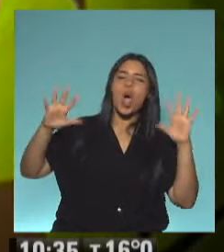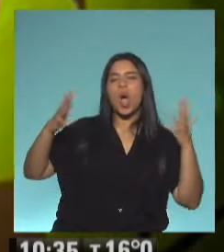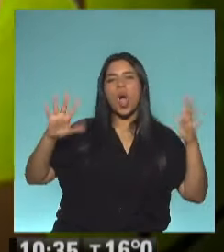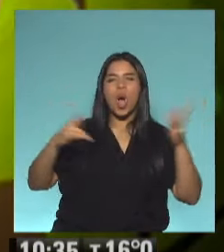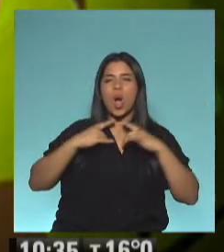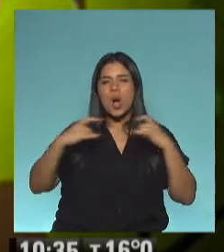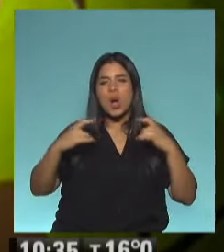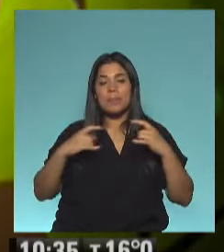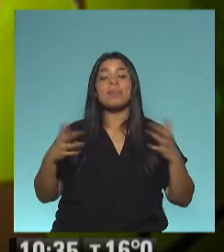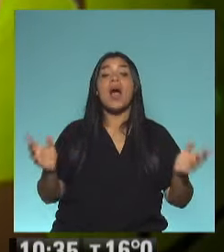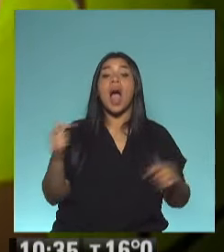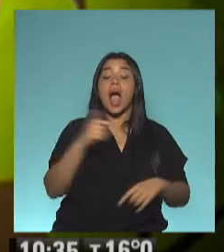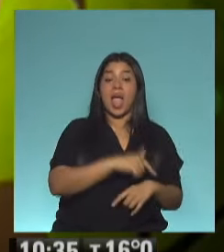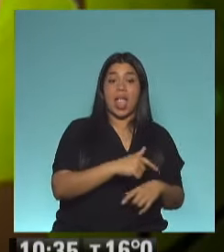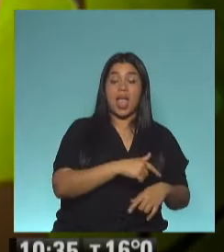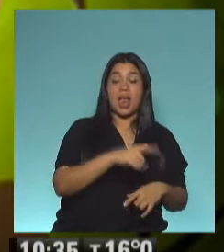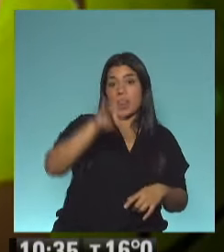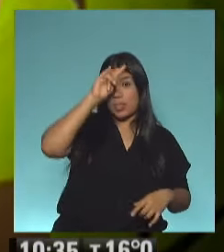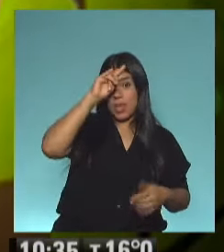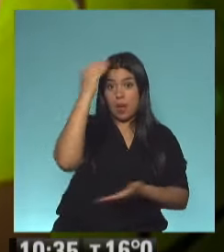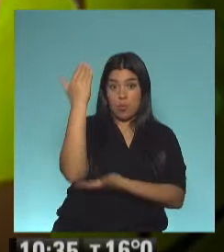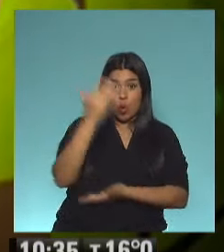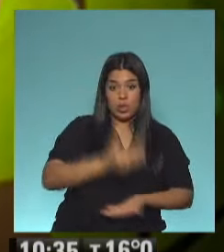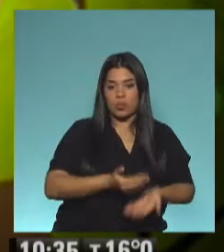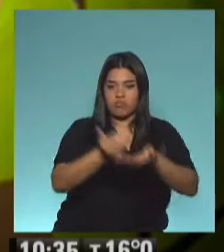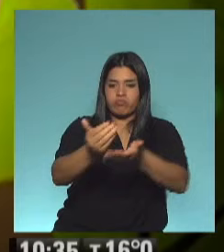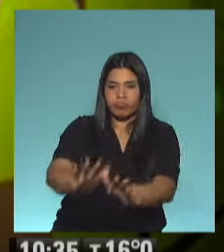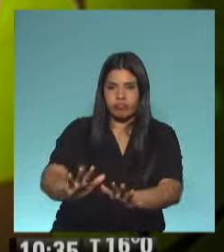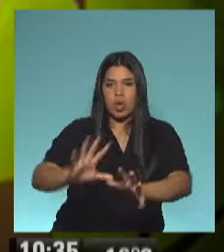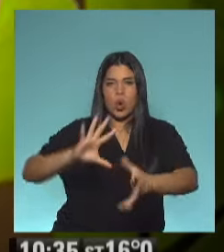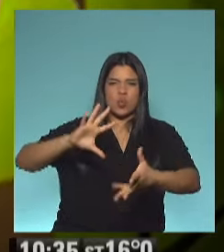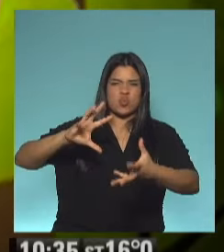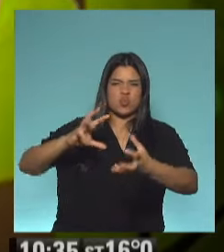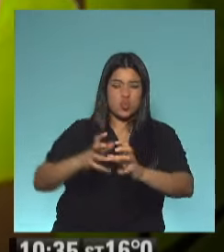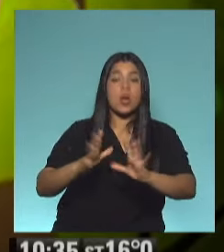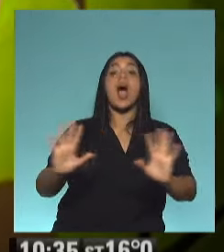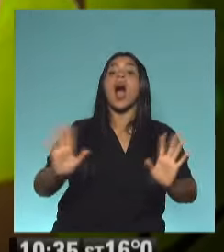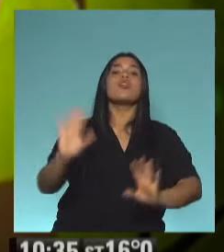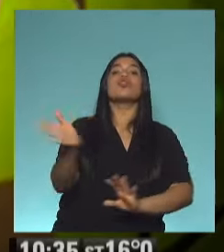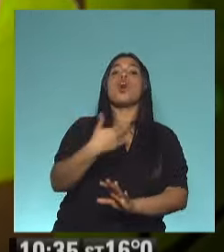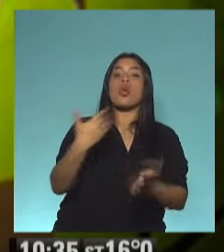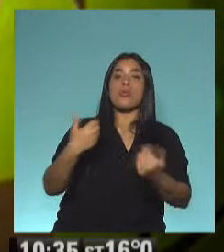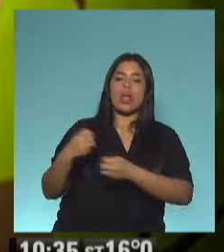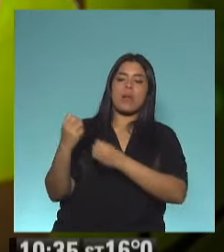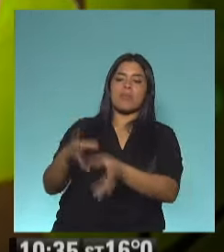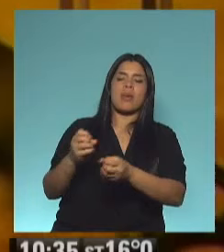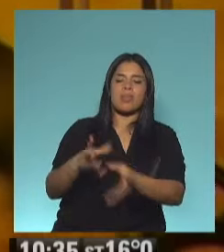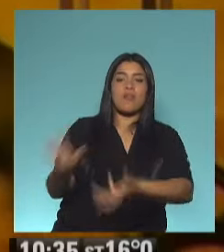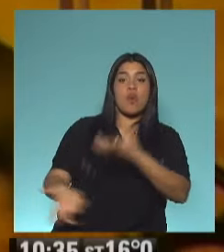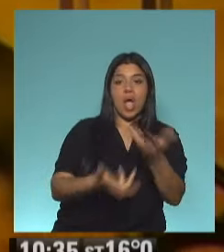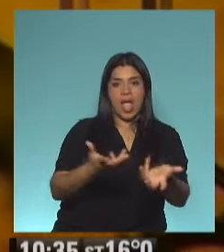Y después que él queme al diablo, todos pueden quemar algo y pedir un deseo.